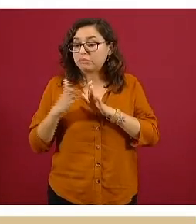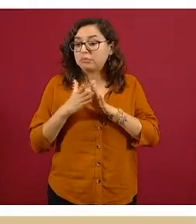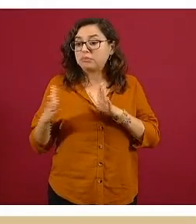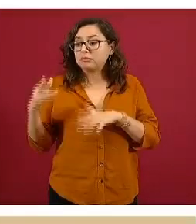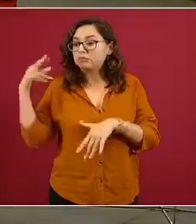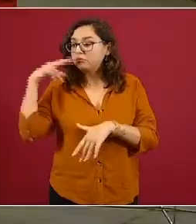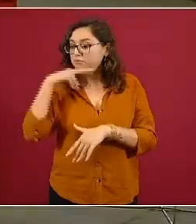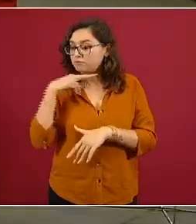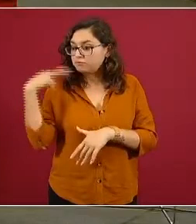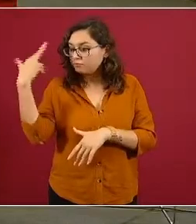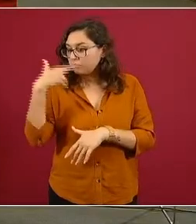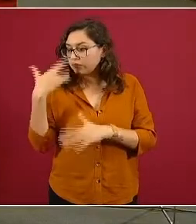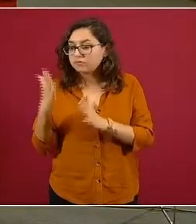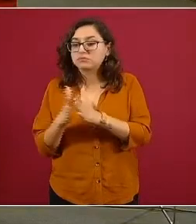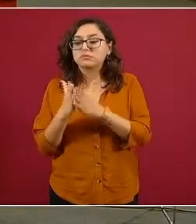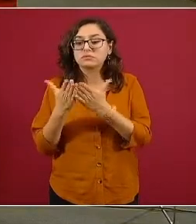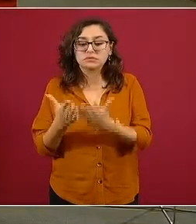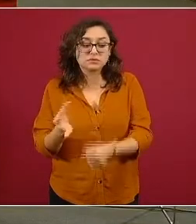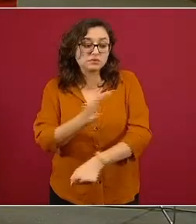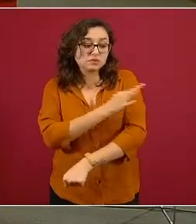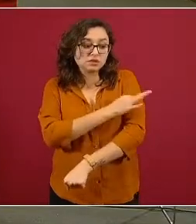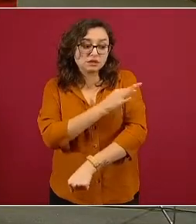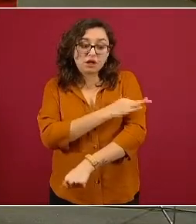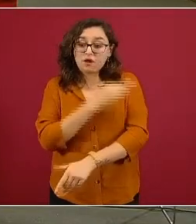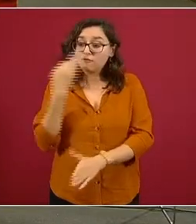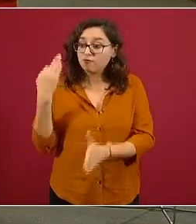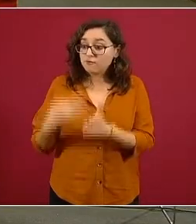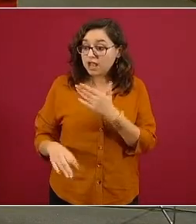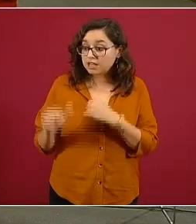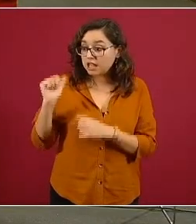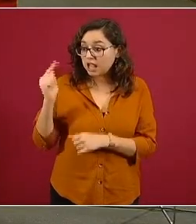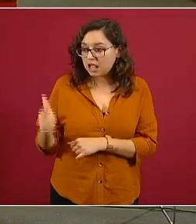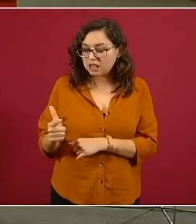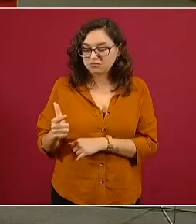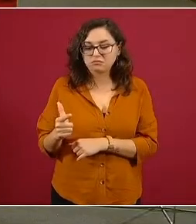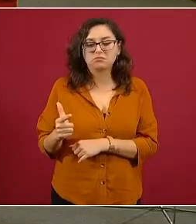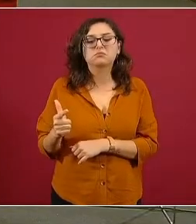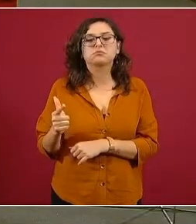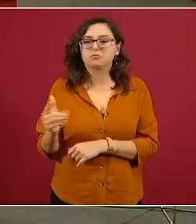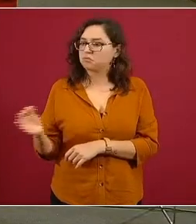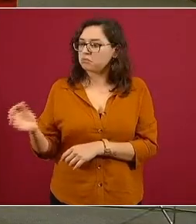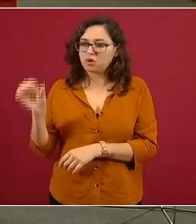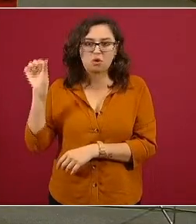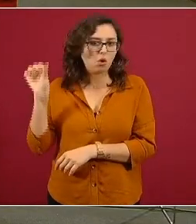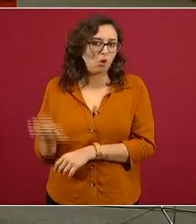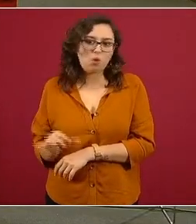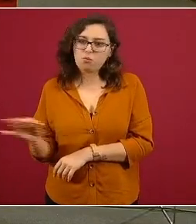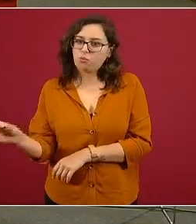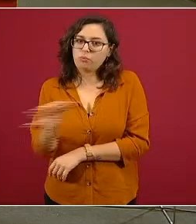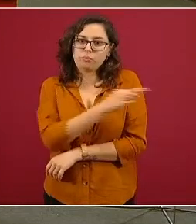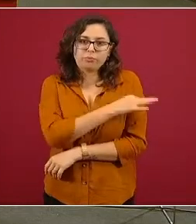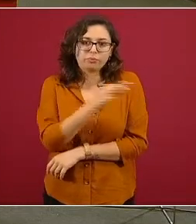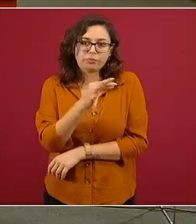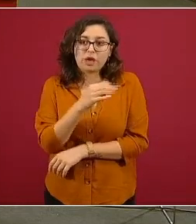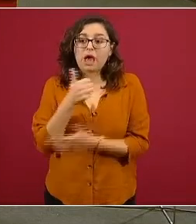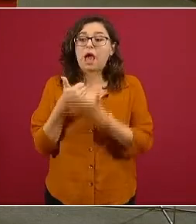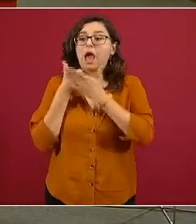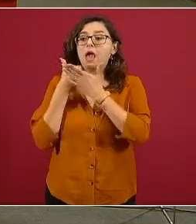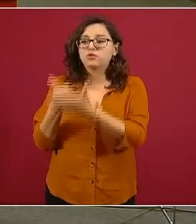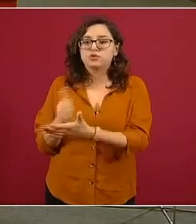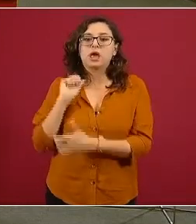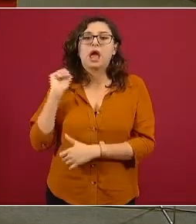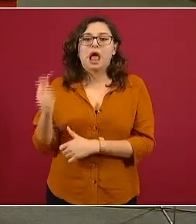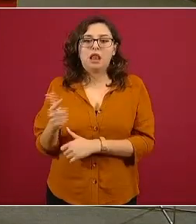rápidamente revisamos el esquema de vacunación, y si le falta alguna dosis, se la aplicamos a la persona, y eso le va a servir un poco